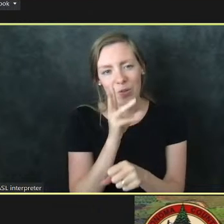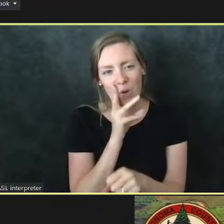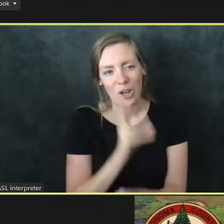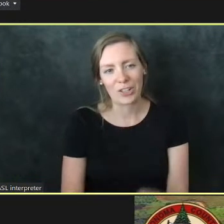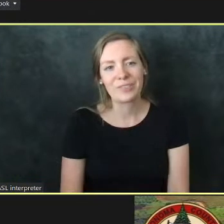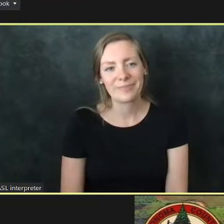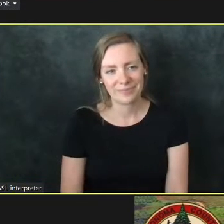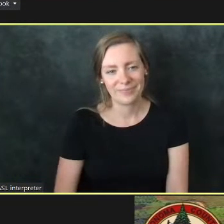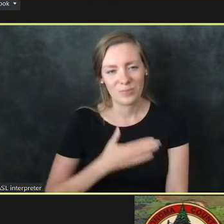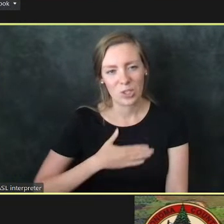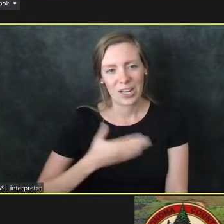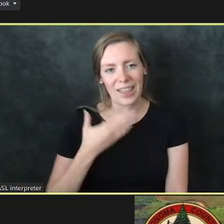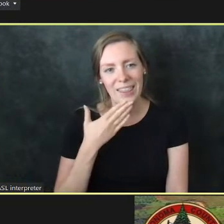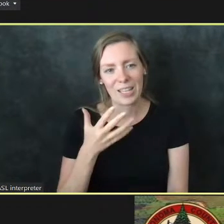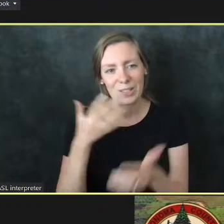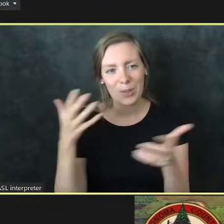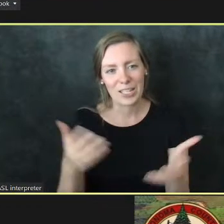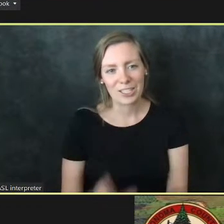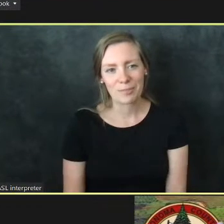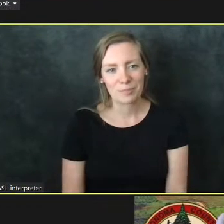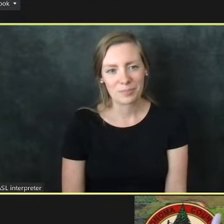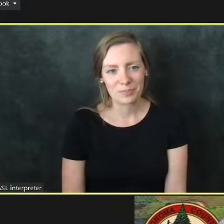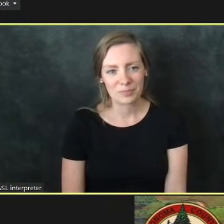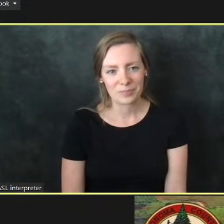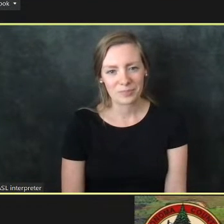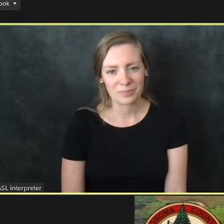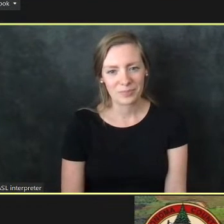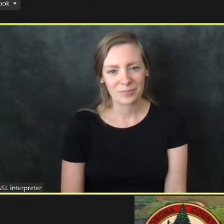más se puede pasar o qué puede hacer para minimizar el uso del agua. Gracias a todos.